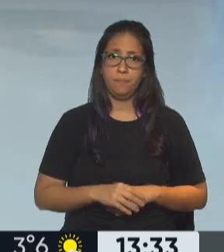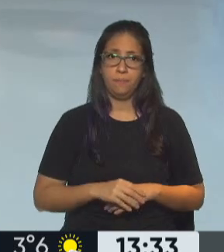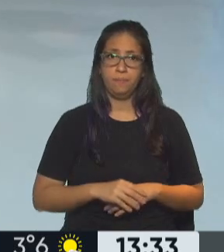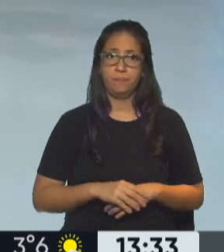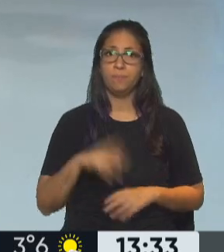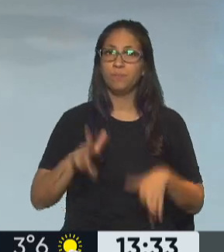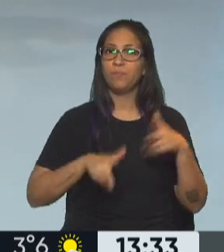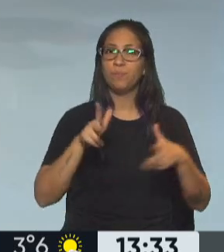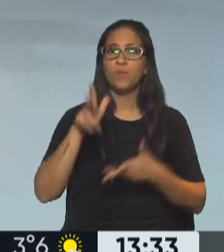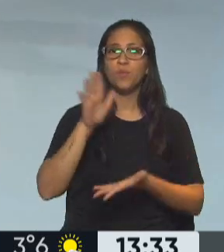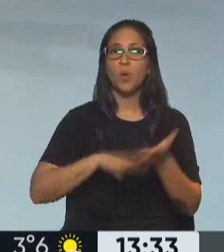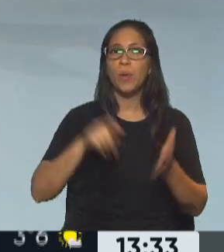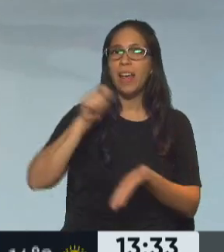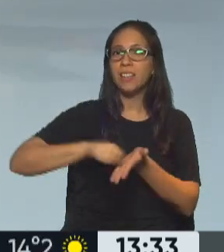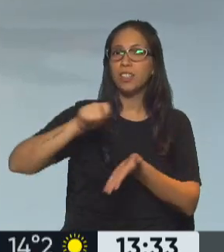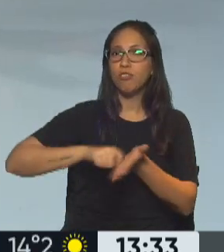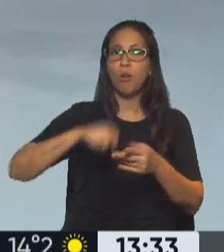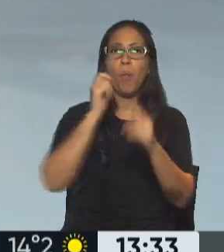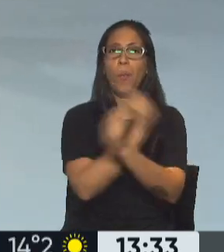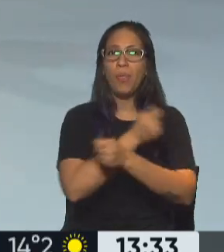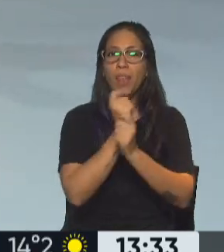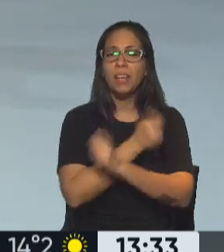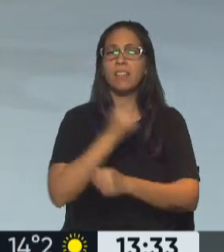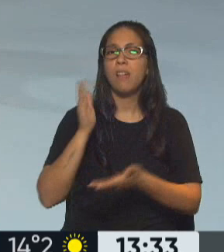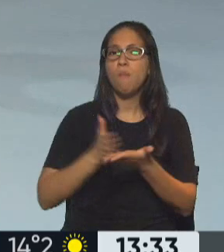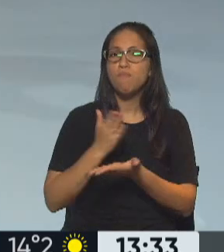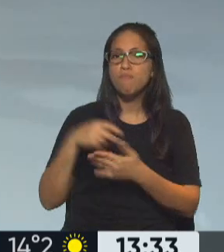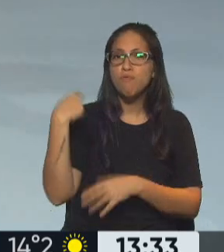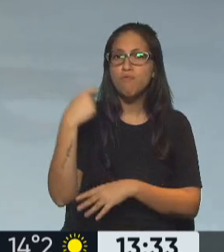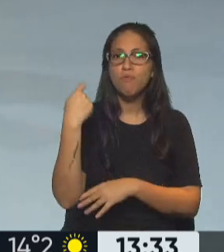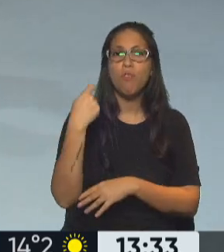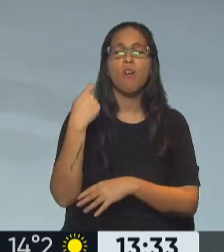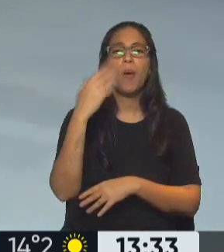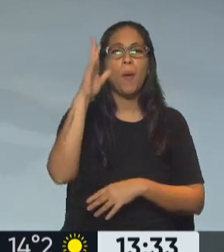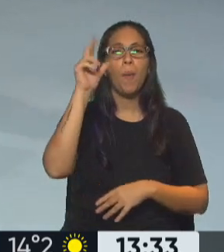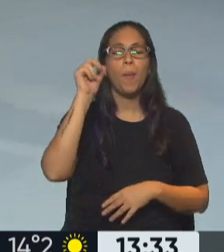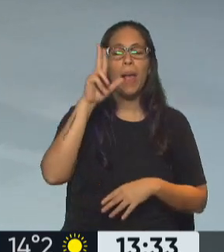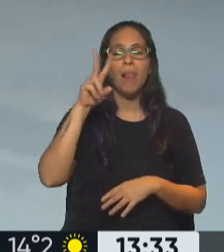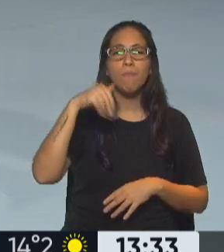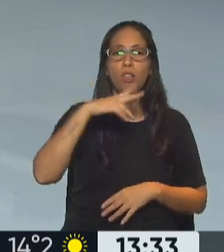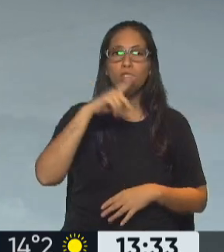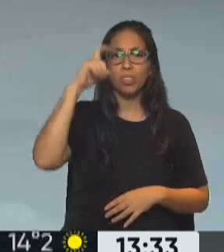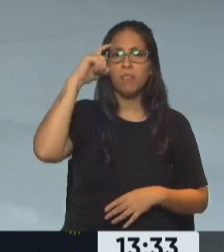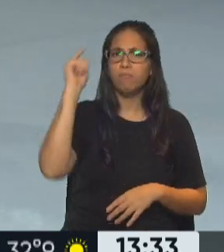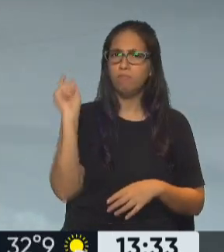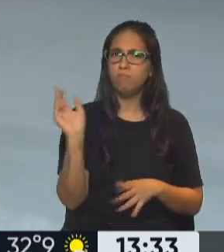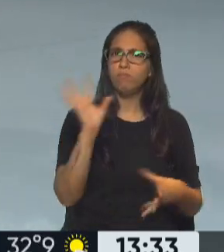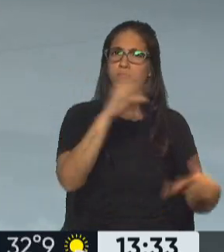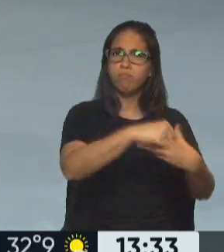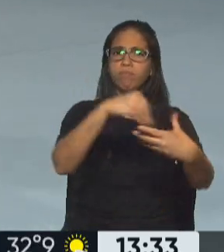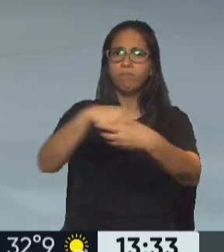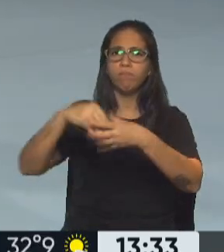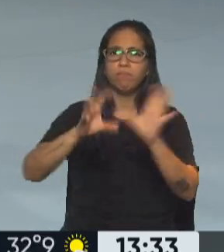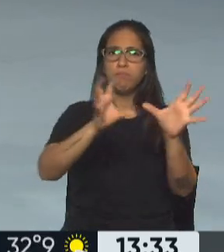Hablamos ahora del compositor, baterista, productor, el Colo Belmonte, quien ha tocado con muchísimas bandas